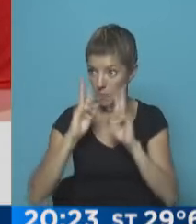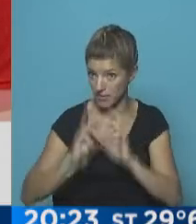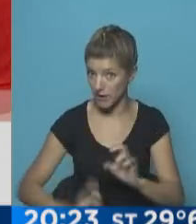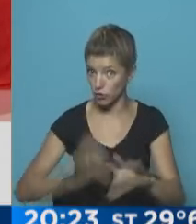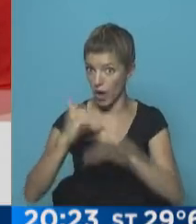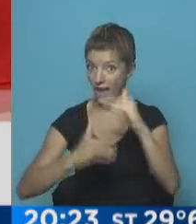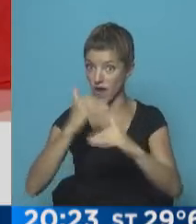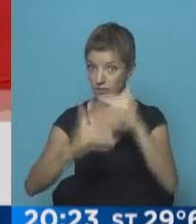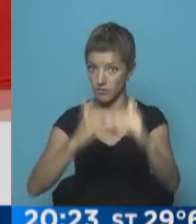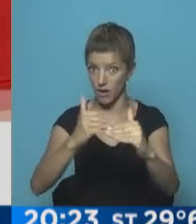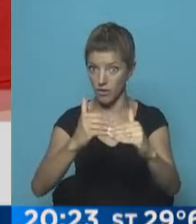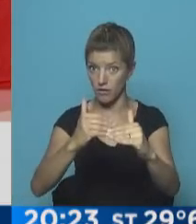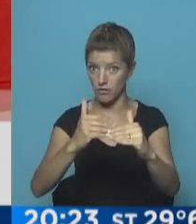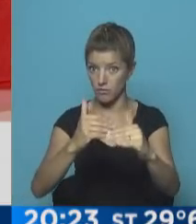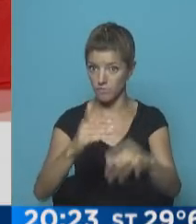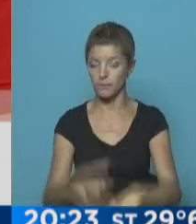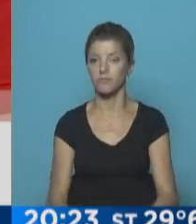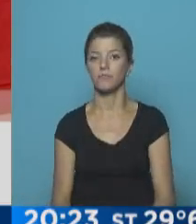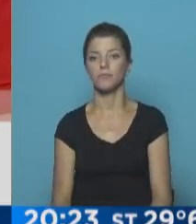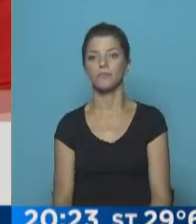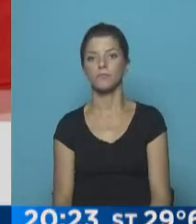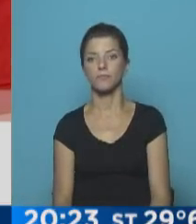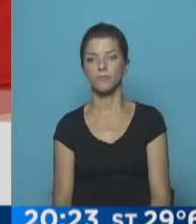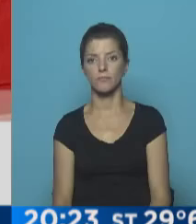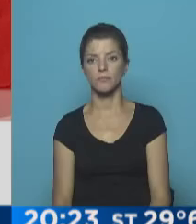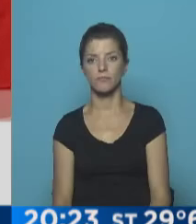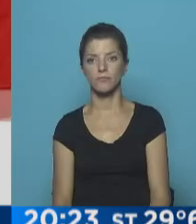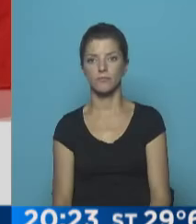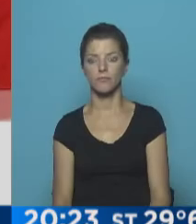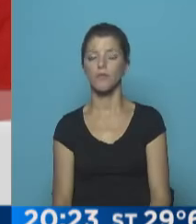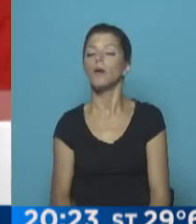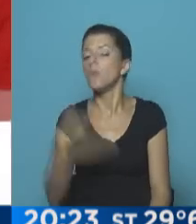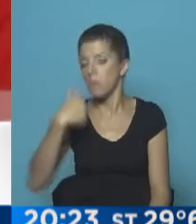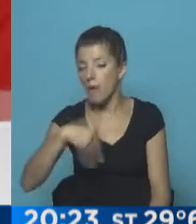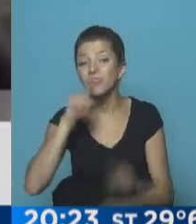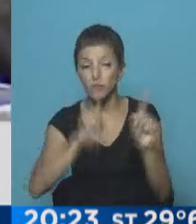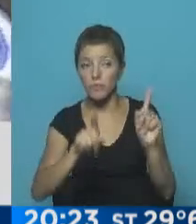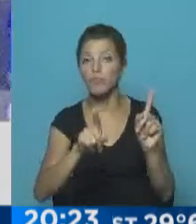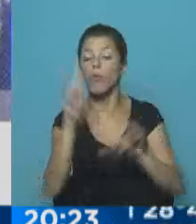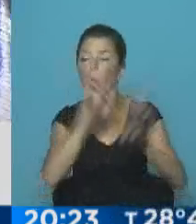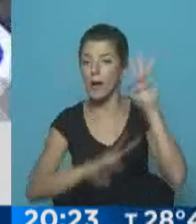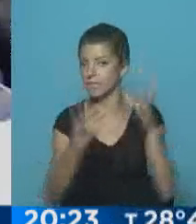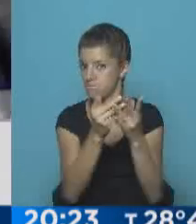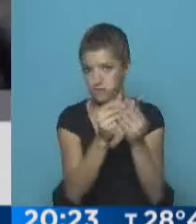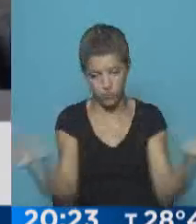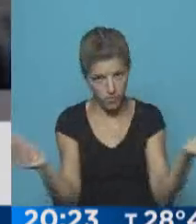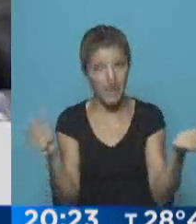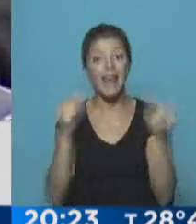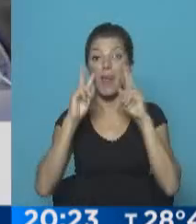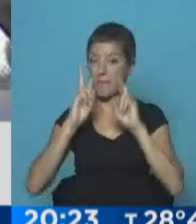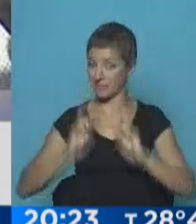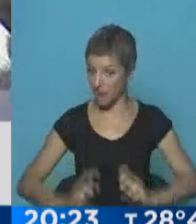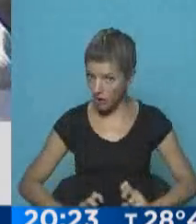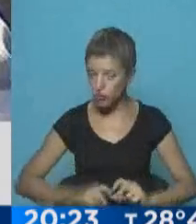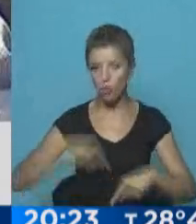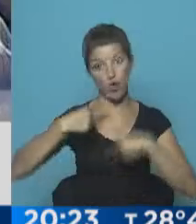investigaciones en ese sentido. Y vamos a tratar de desarticular toda esa red de apoyo, ¿no? La investigación no terminó,